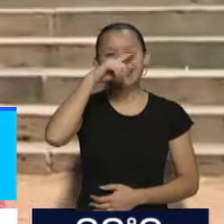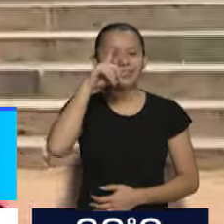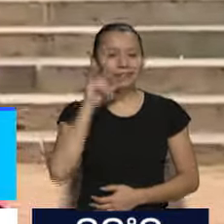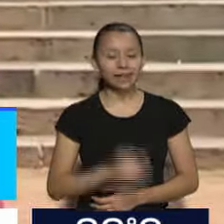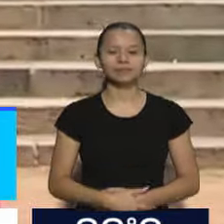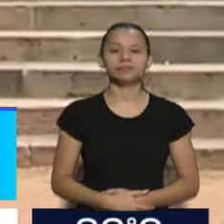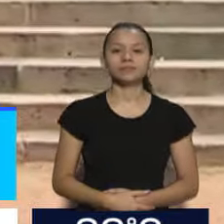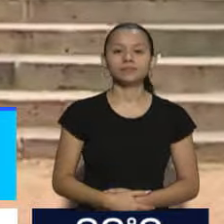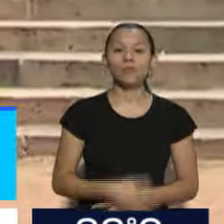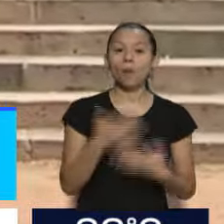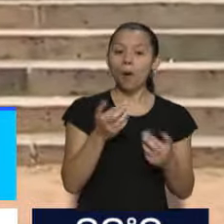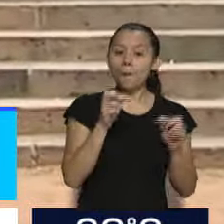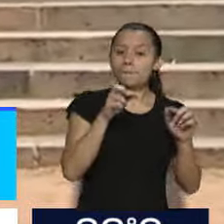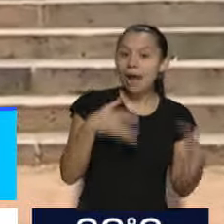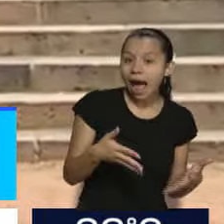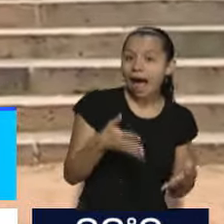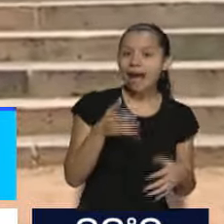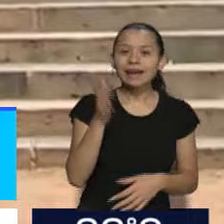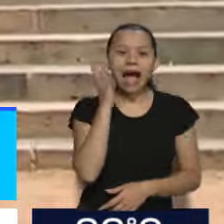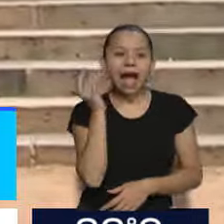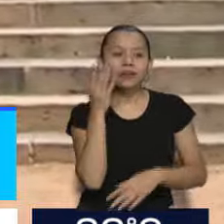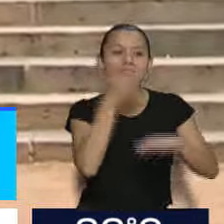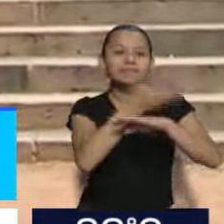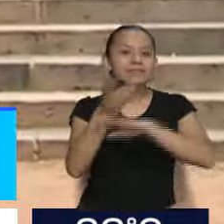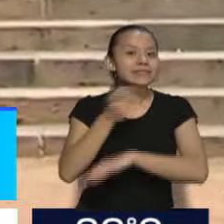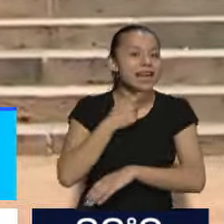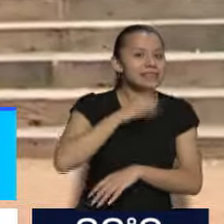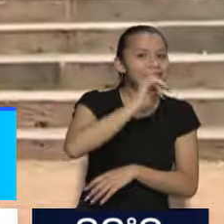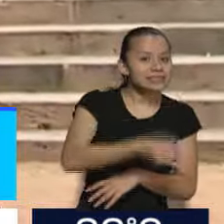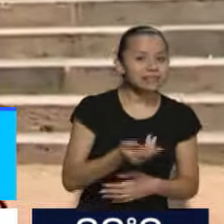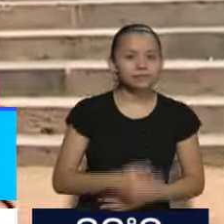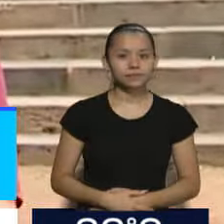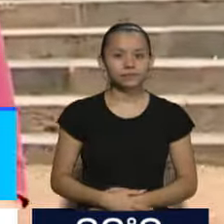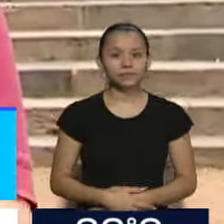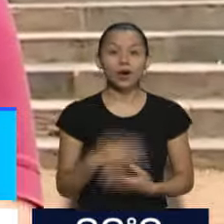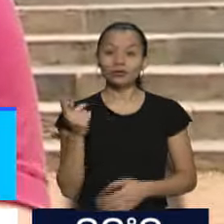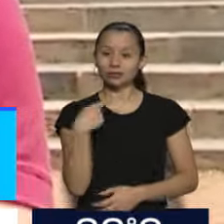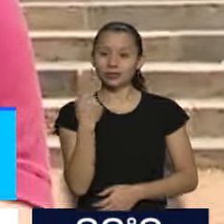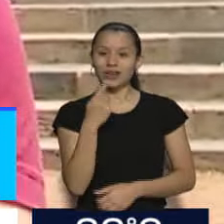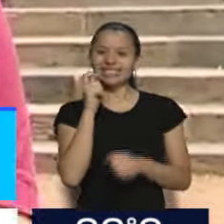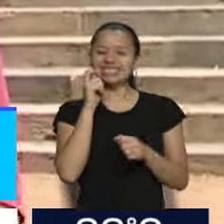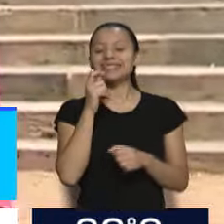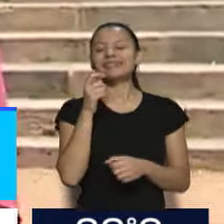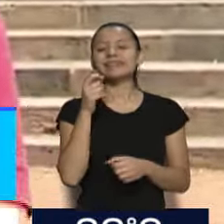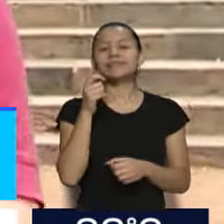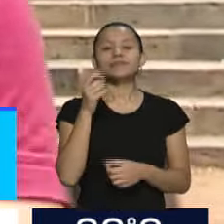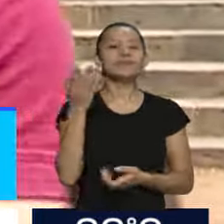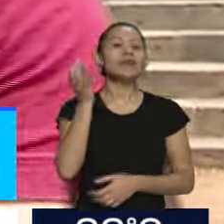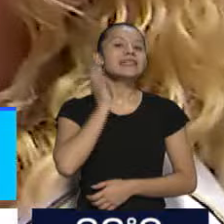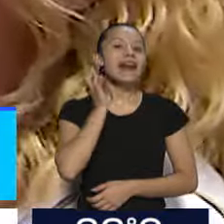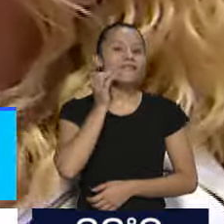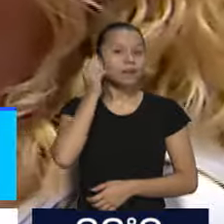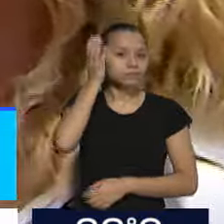plan específico que no pueden dejar pasar si están acá en Mendoza? Vamos a ir a San Rafael y bueno, estamos recorriendo la